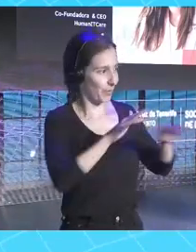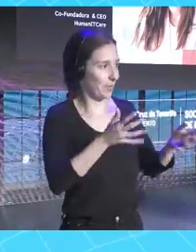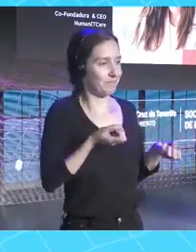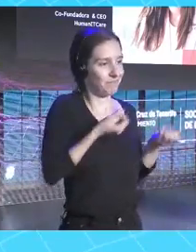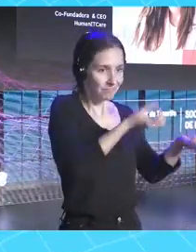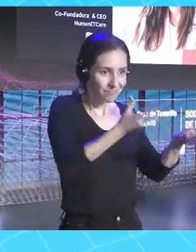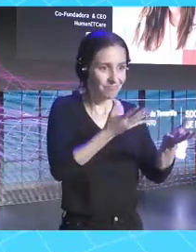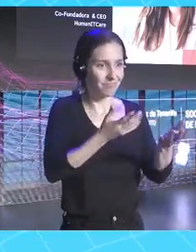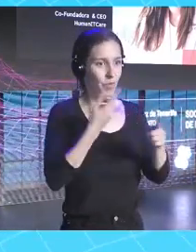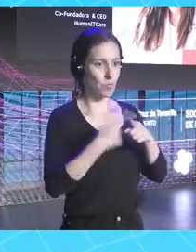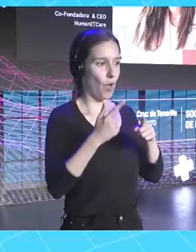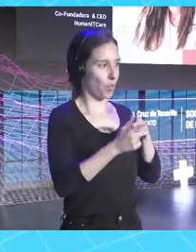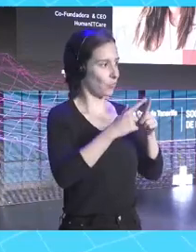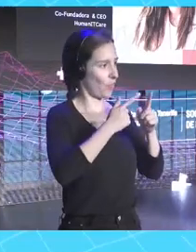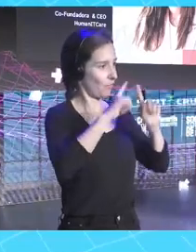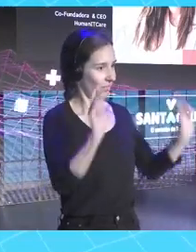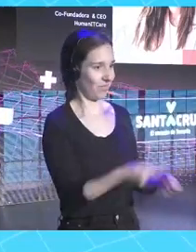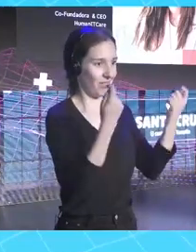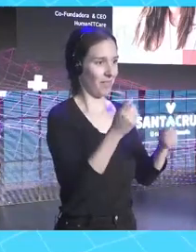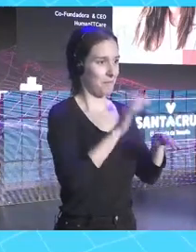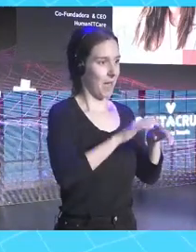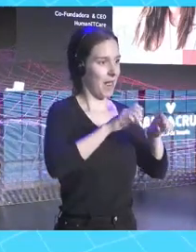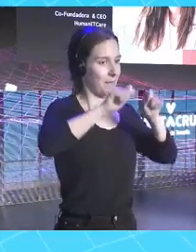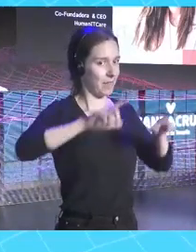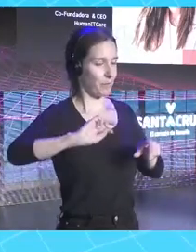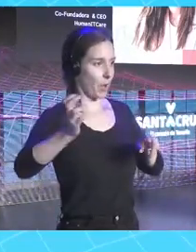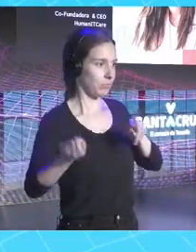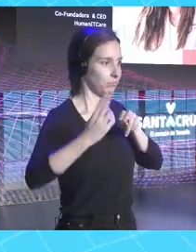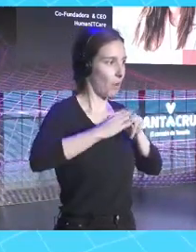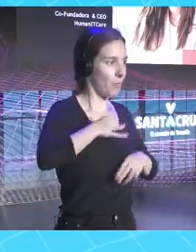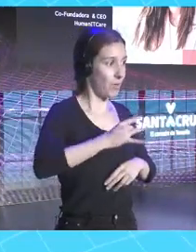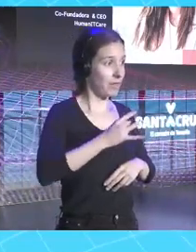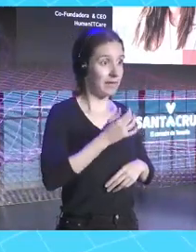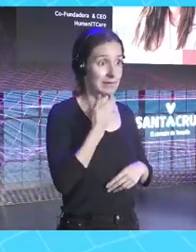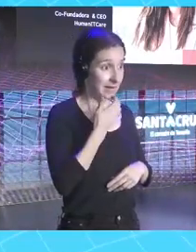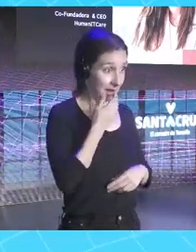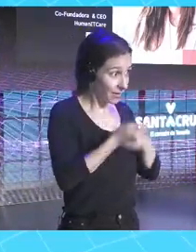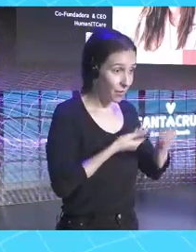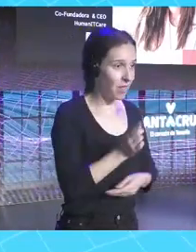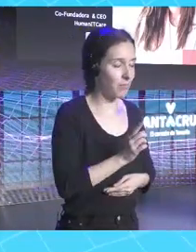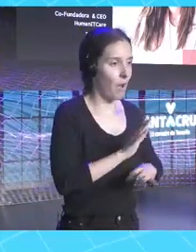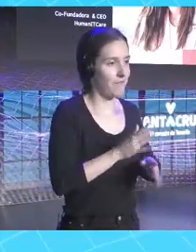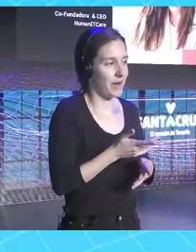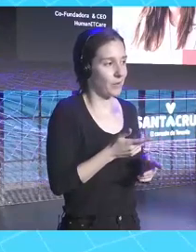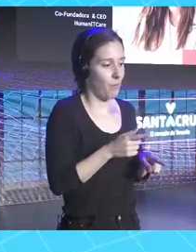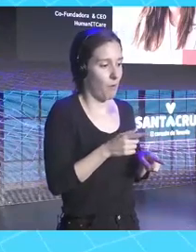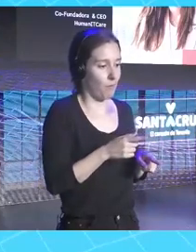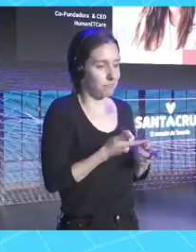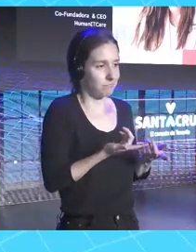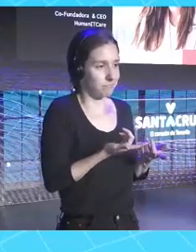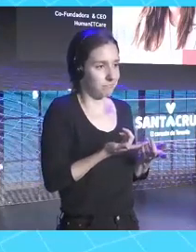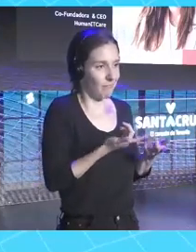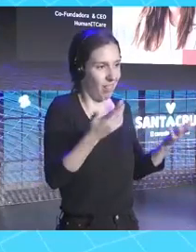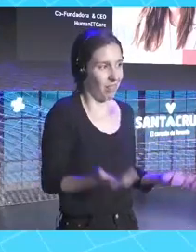hacíamos un producto que otras plataformas lo pudieran conectar se quedaría ahí y de ese fue de nuestro cto que